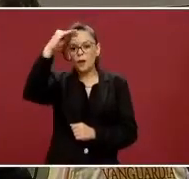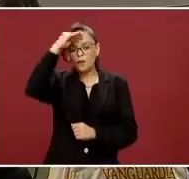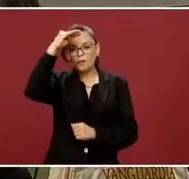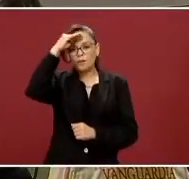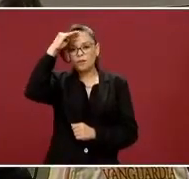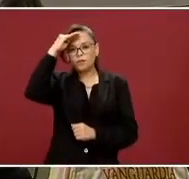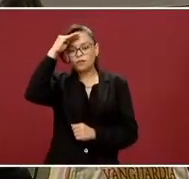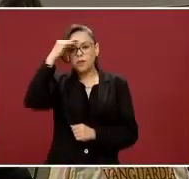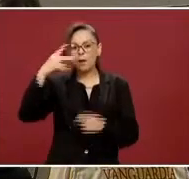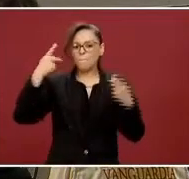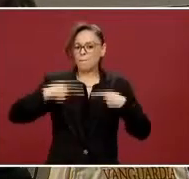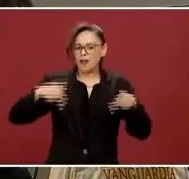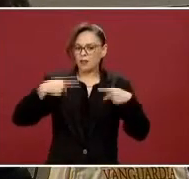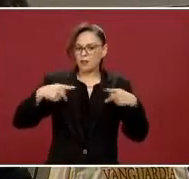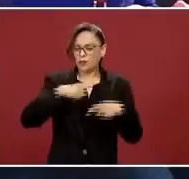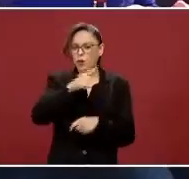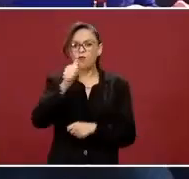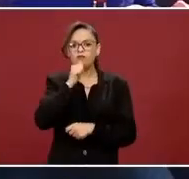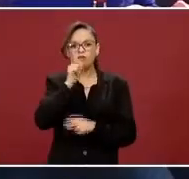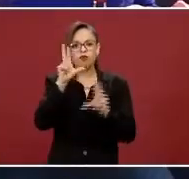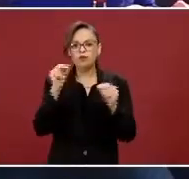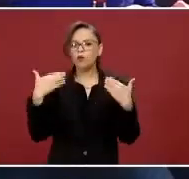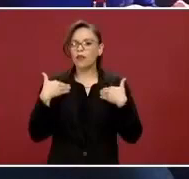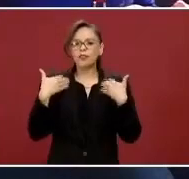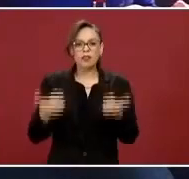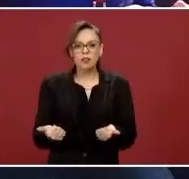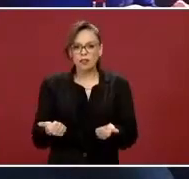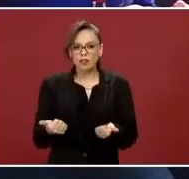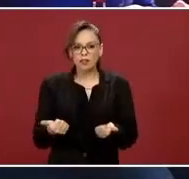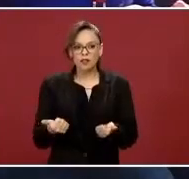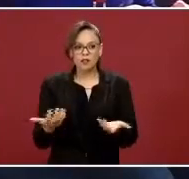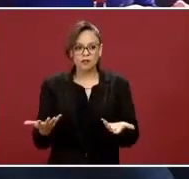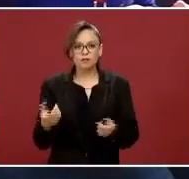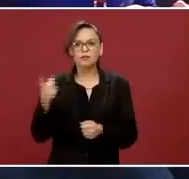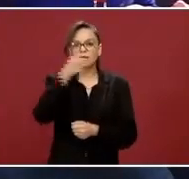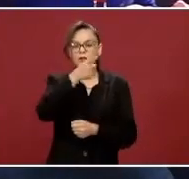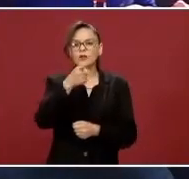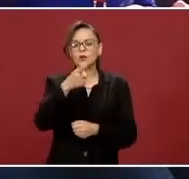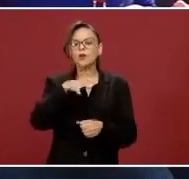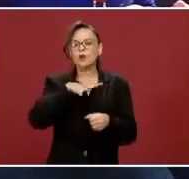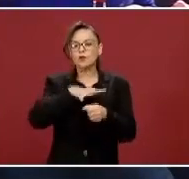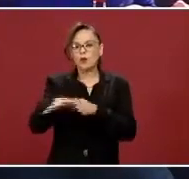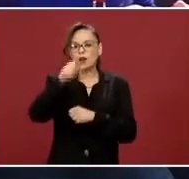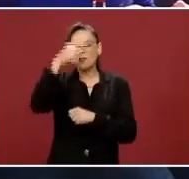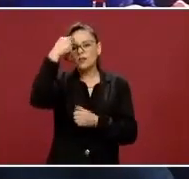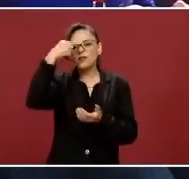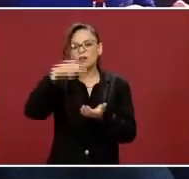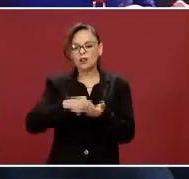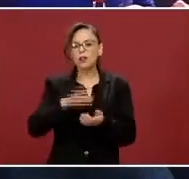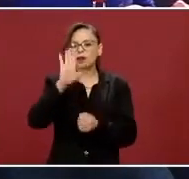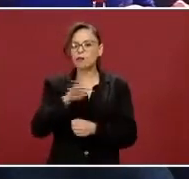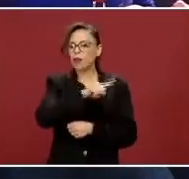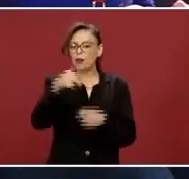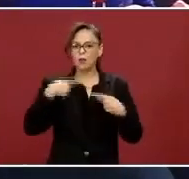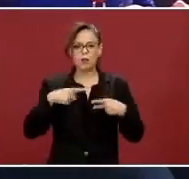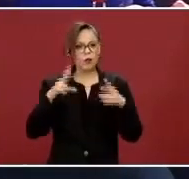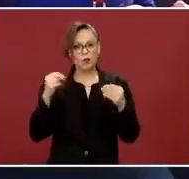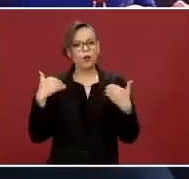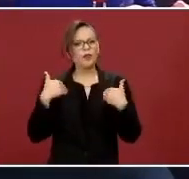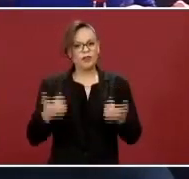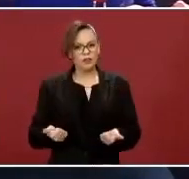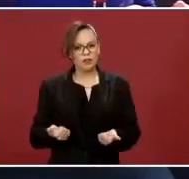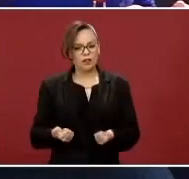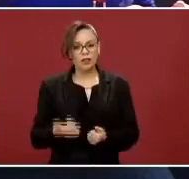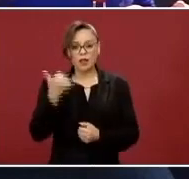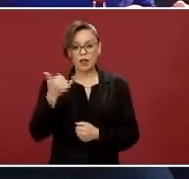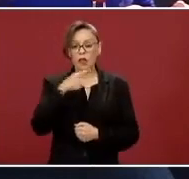entendido? ¿Qué es lo que le da esa percepción de que no se ha comprendido? Y esto que dice del